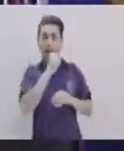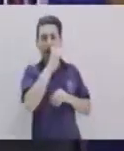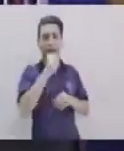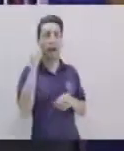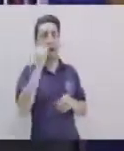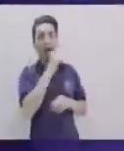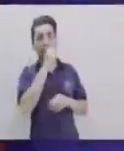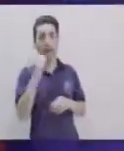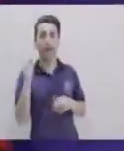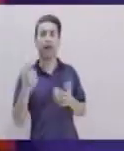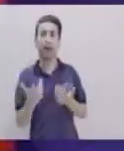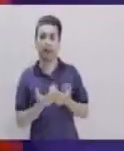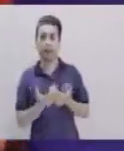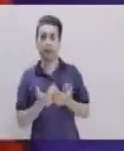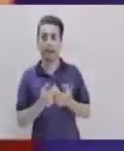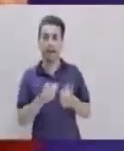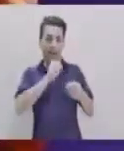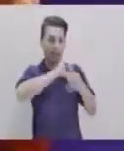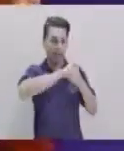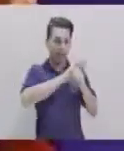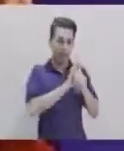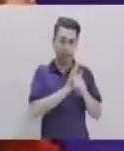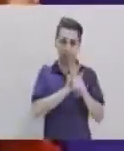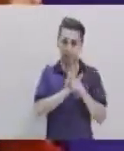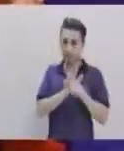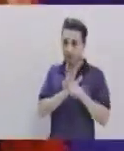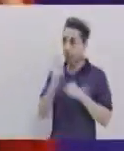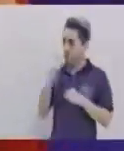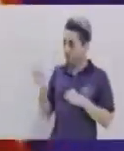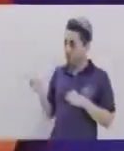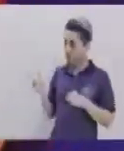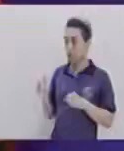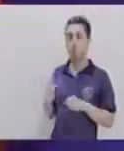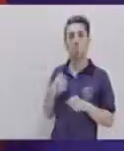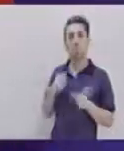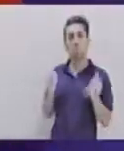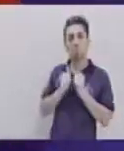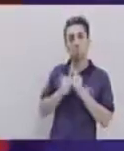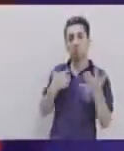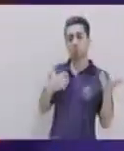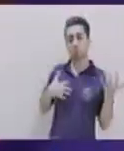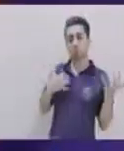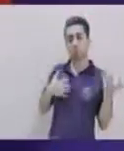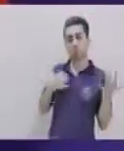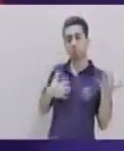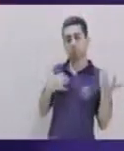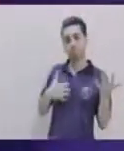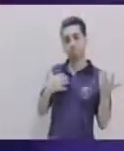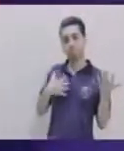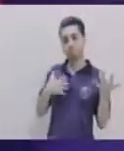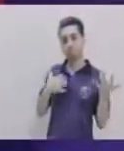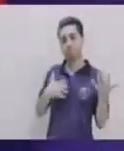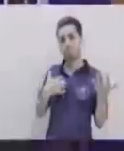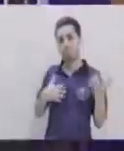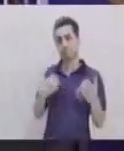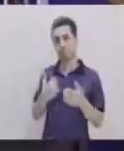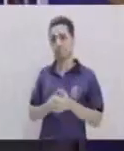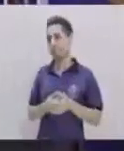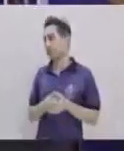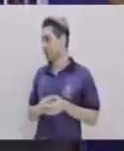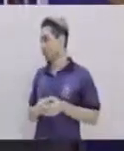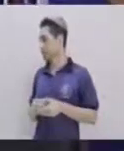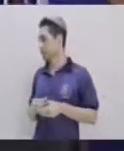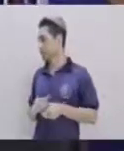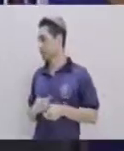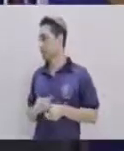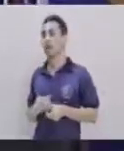qué lindo. Erizo tocó para acompañarla. Muy bien, la canción la tocó, ¿qué será esto?